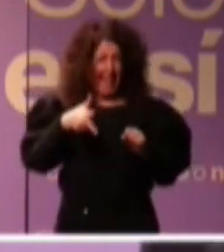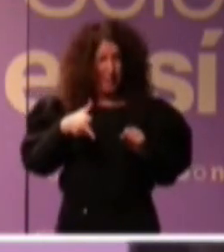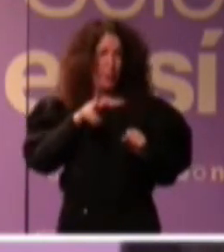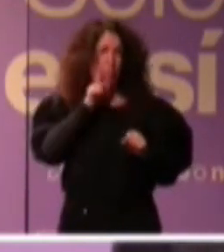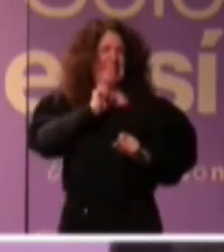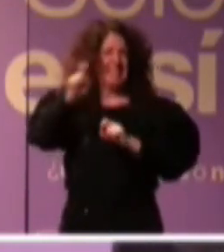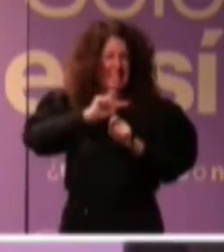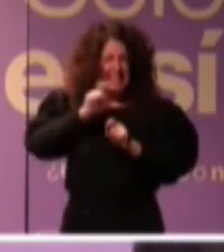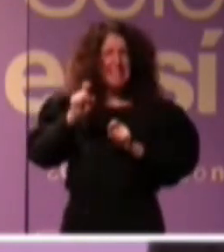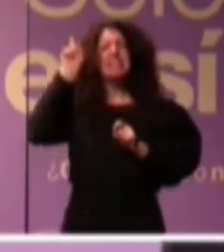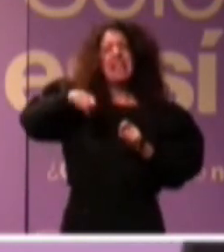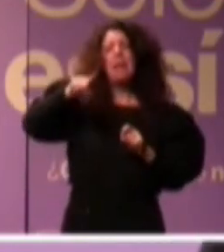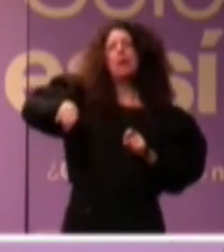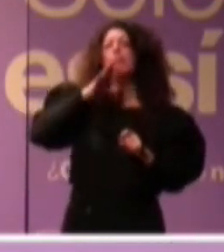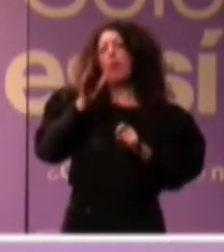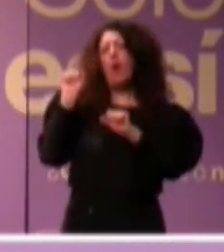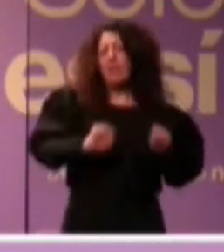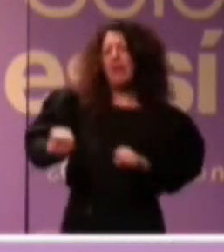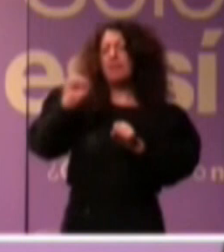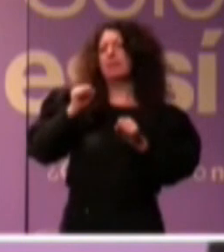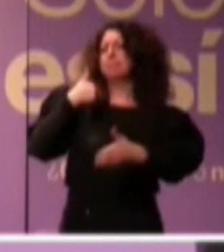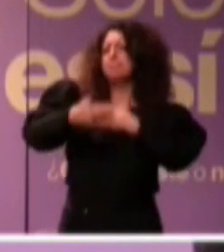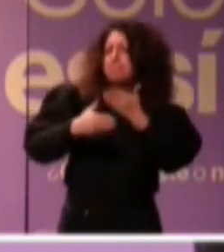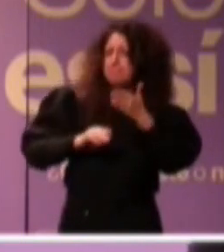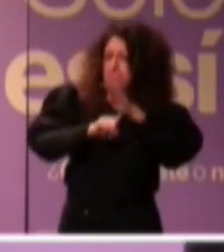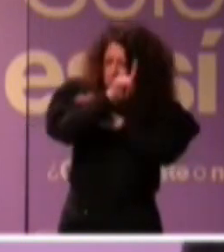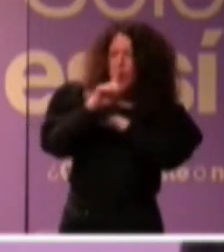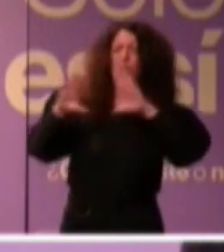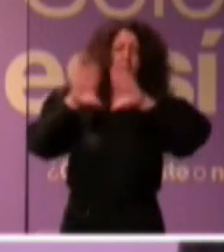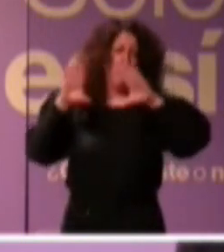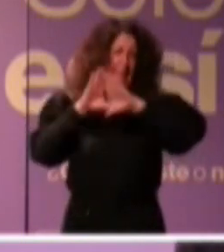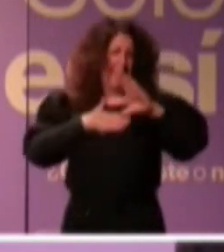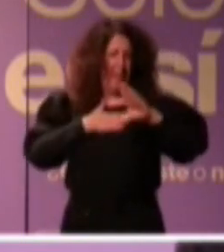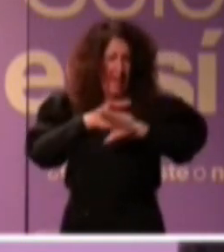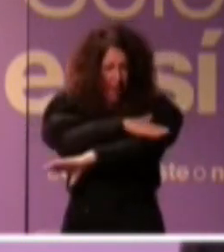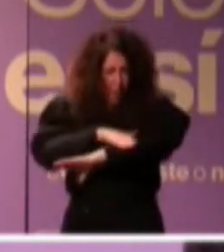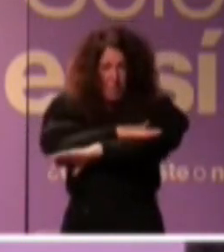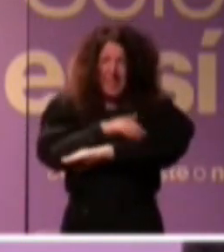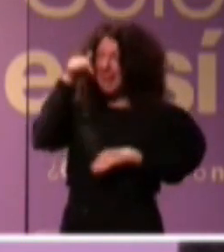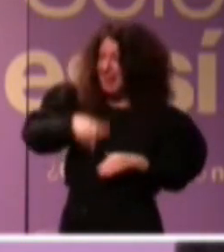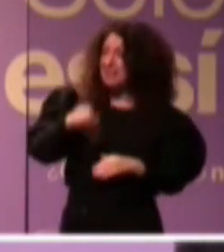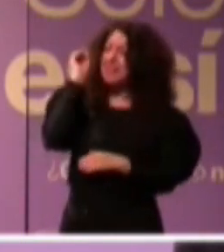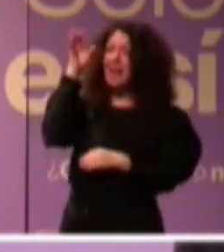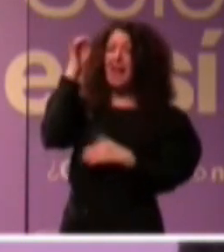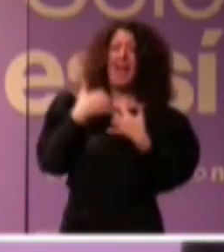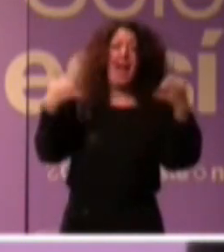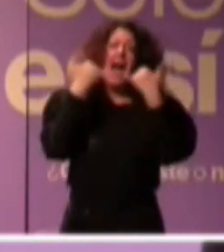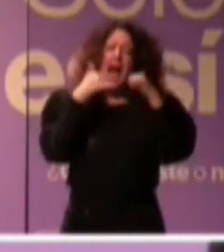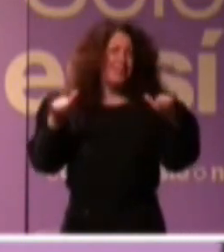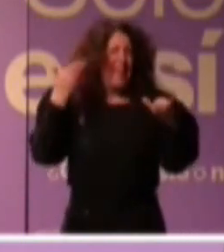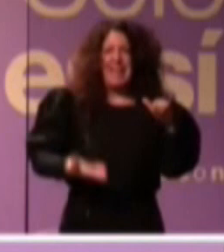los avances feministas que está haciendo este gobierno y creo que este acto era más importante que nunca